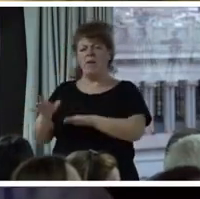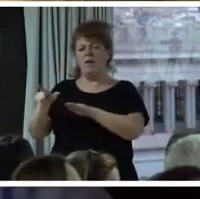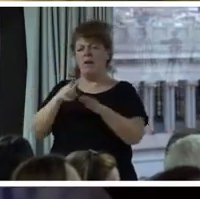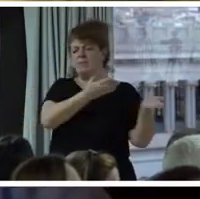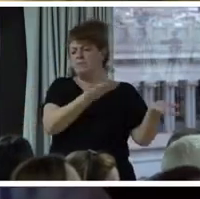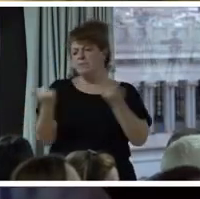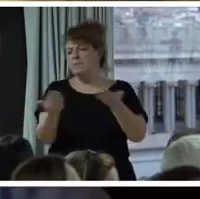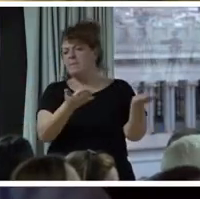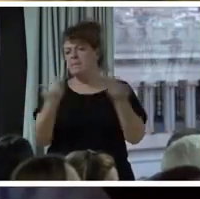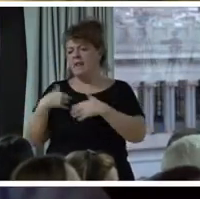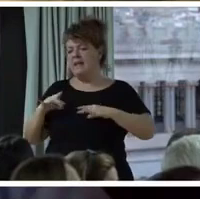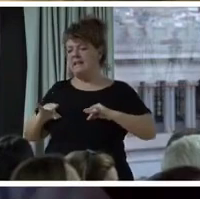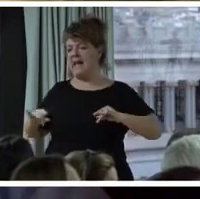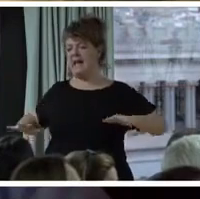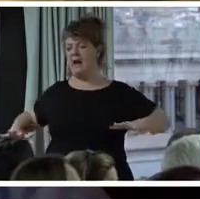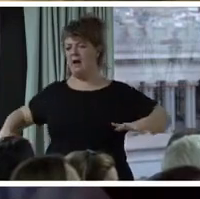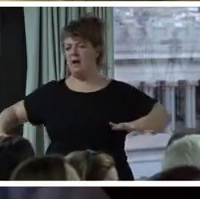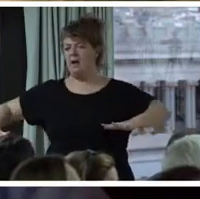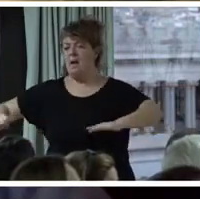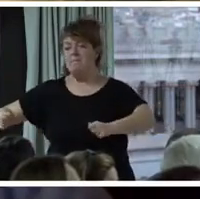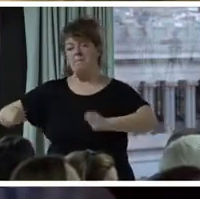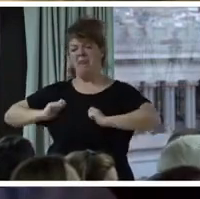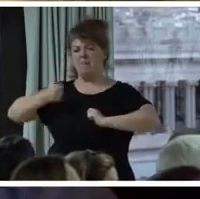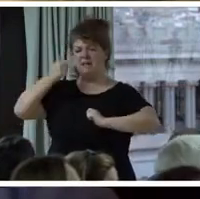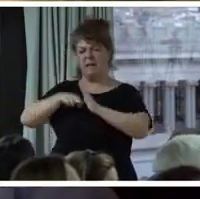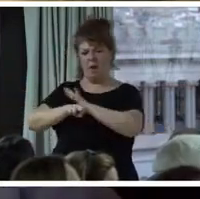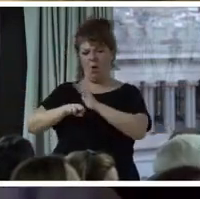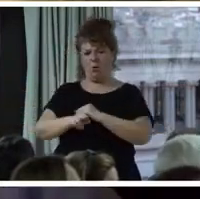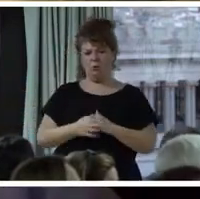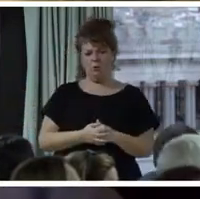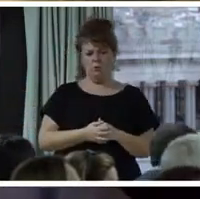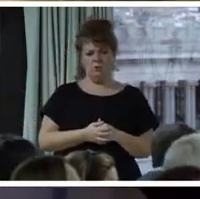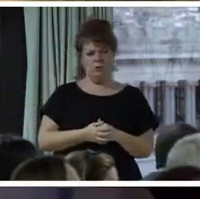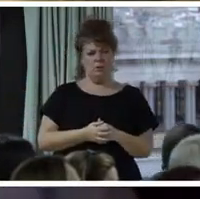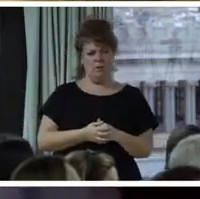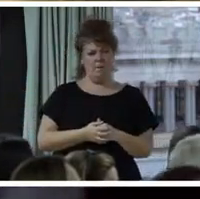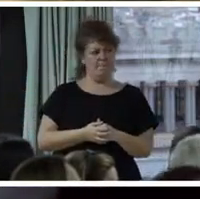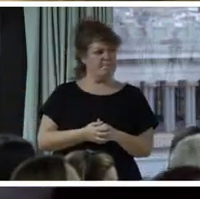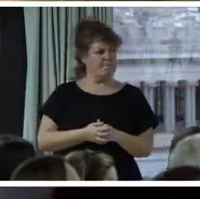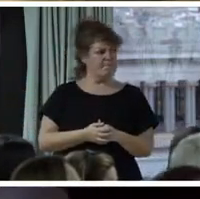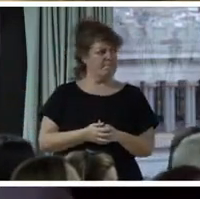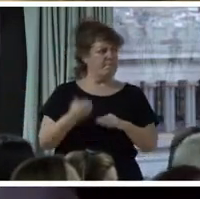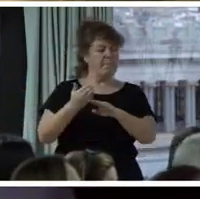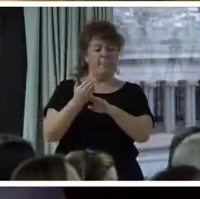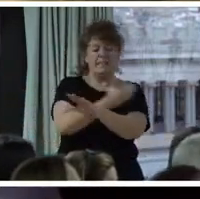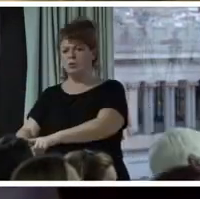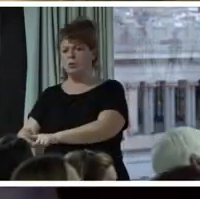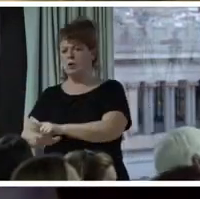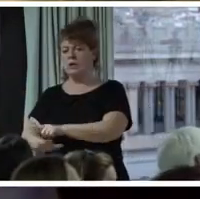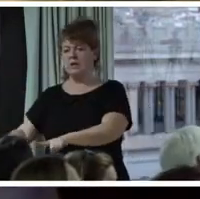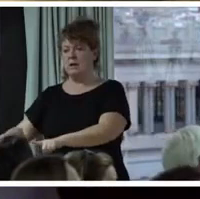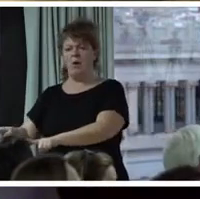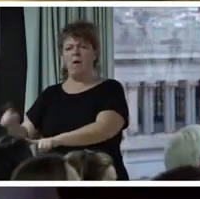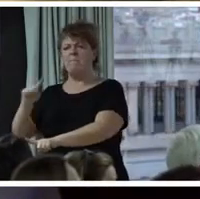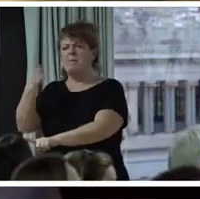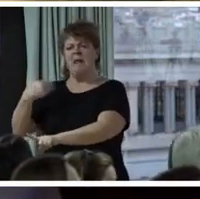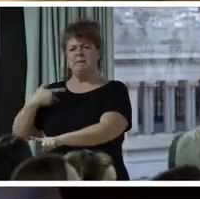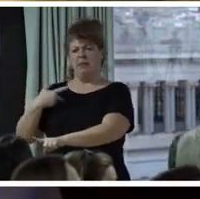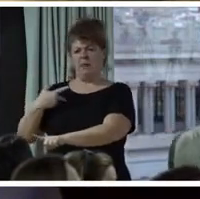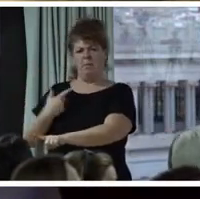probación de más tierras más recursos y la situación previa de al 7 de octubre eras